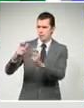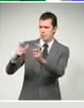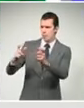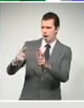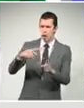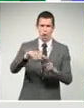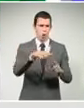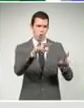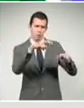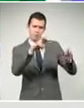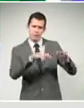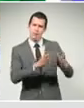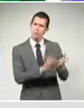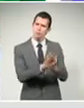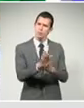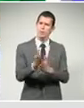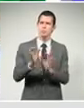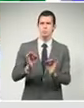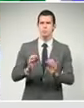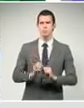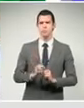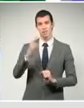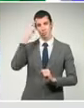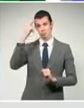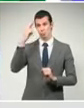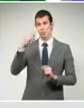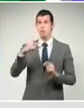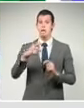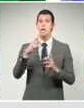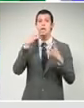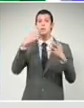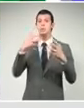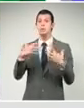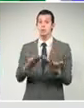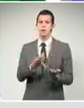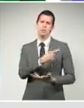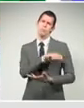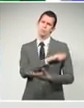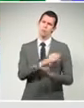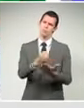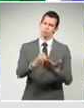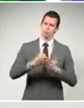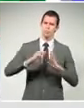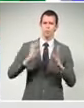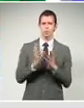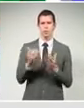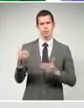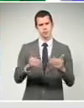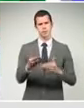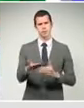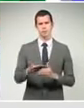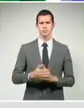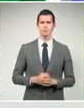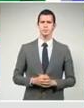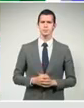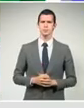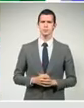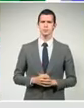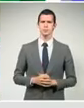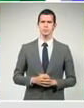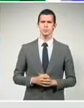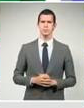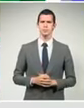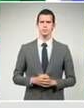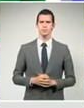también va a cooperar. Sin embargo, no perdemos la oportunidad de reiterar que